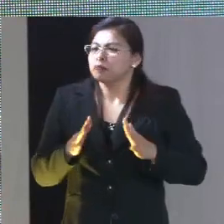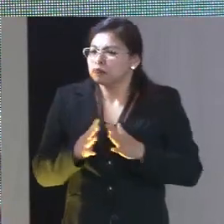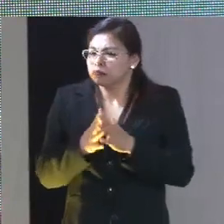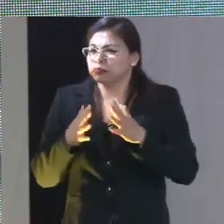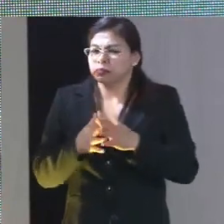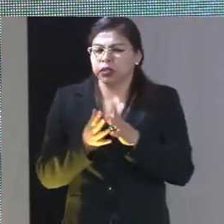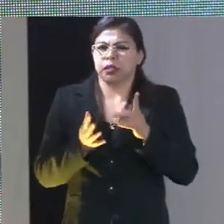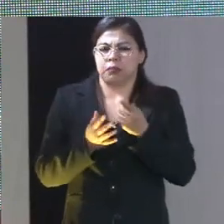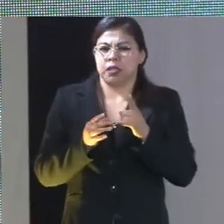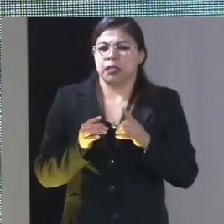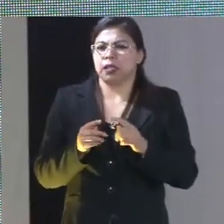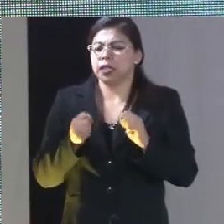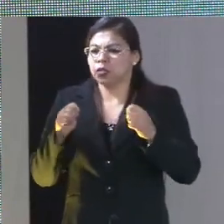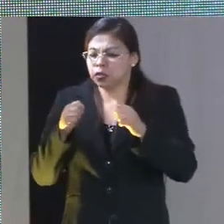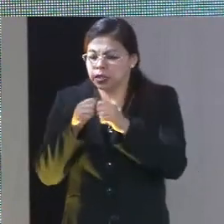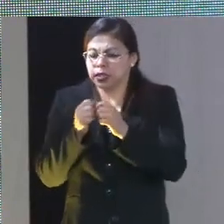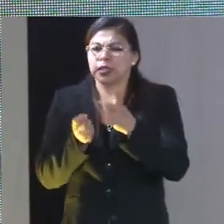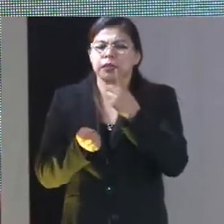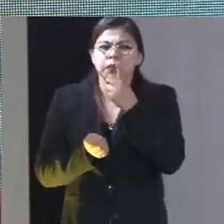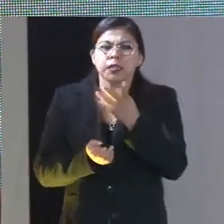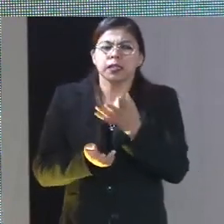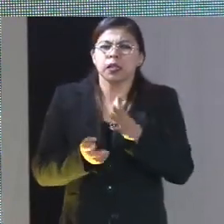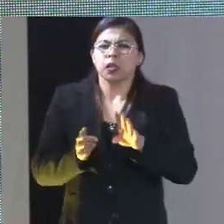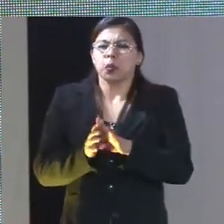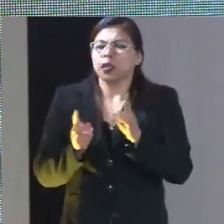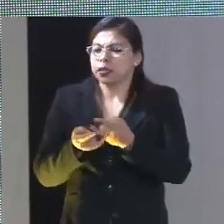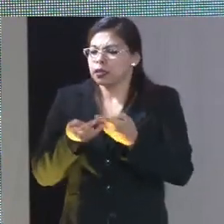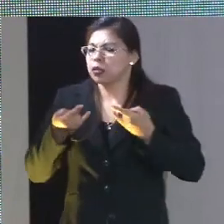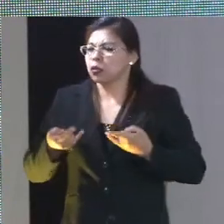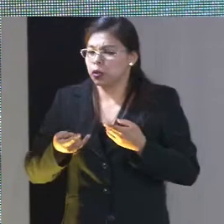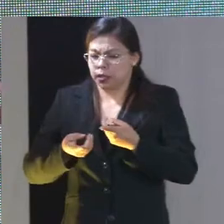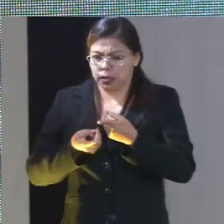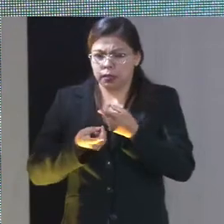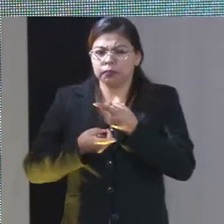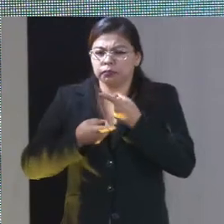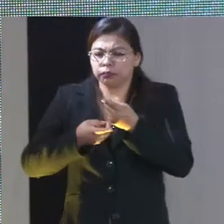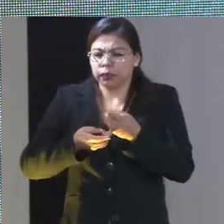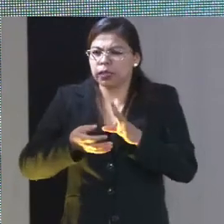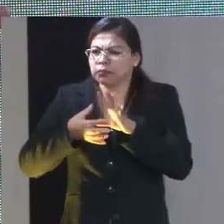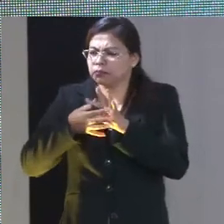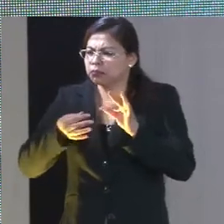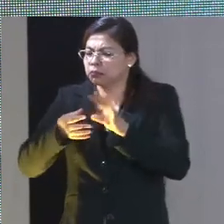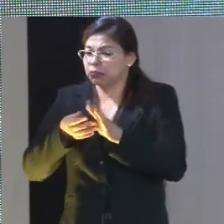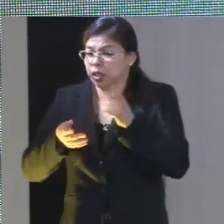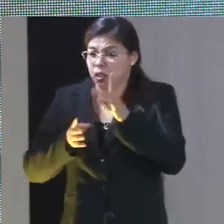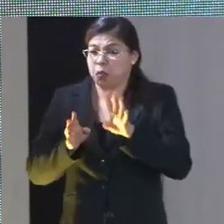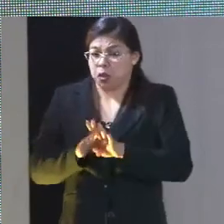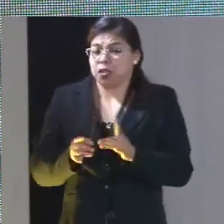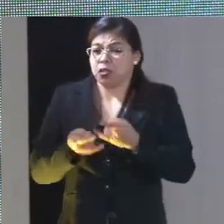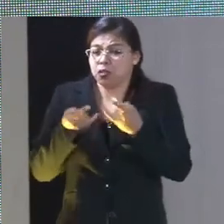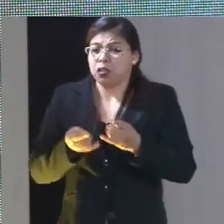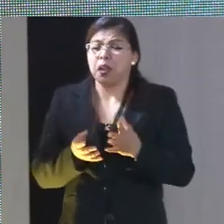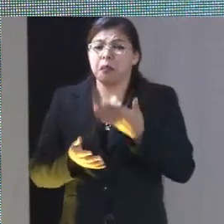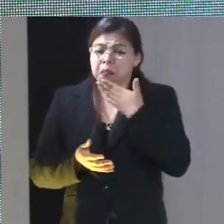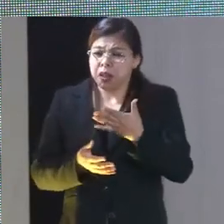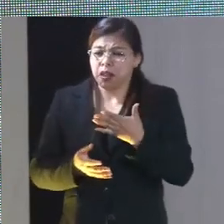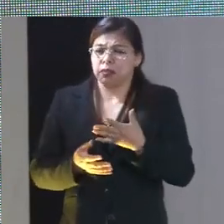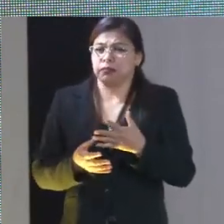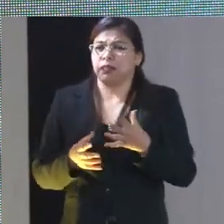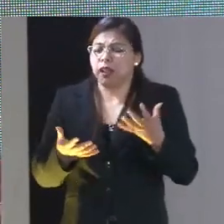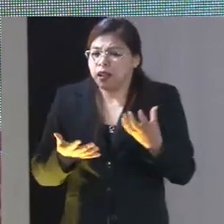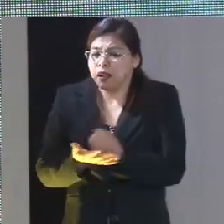Pedro Salmerón nos dice de entrada que la historia que nos va a contar no es la historia del triunfo de la modernidad sobre el